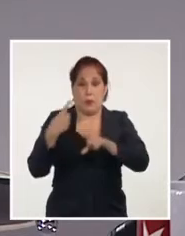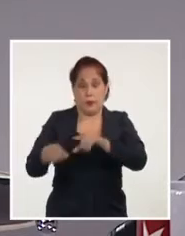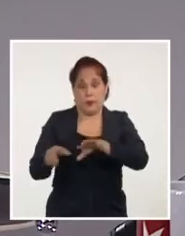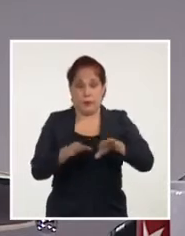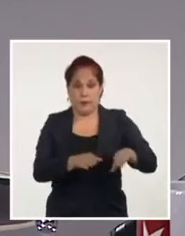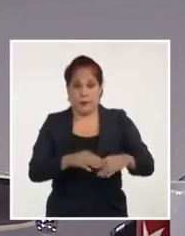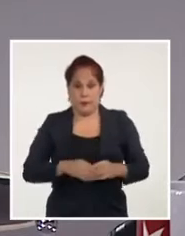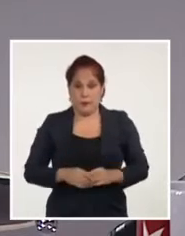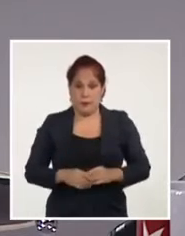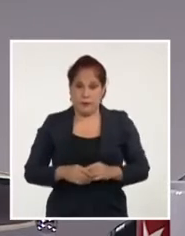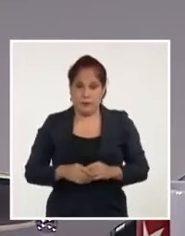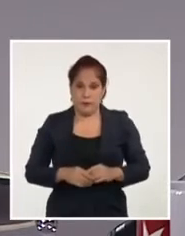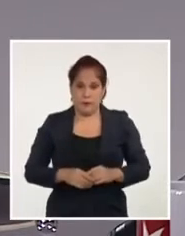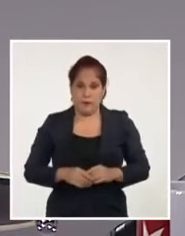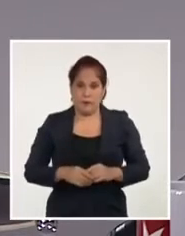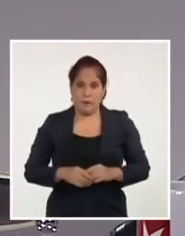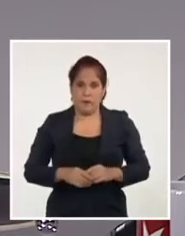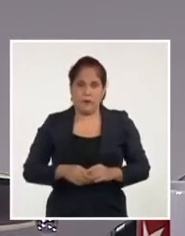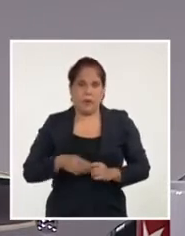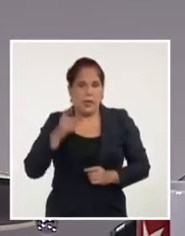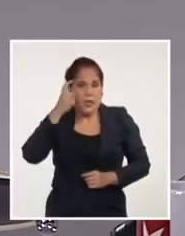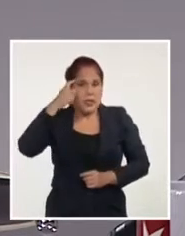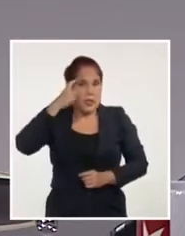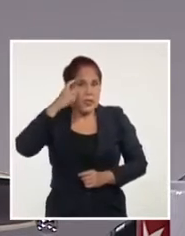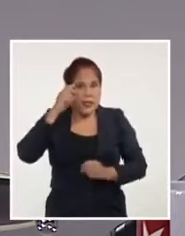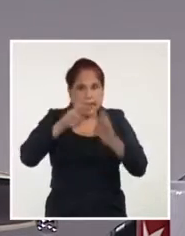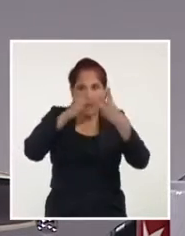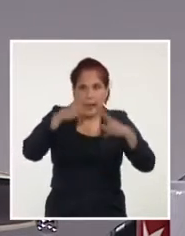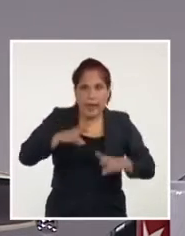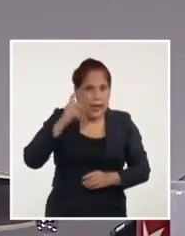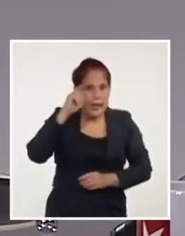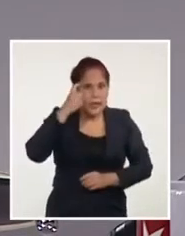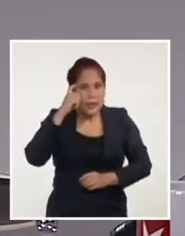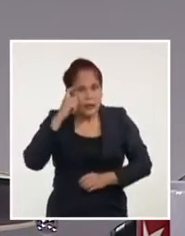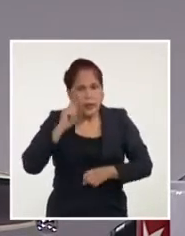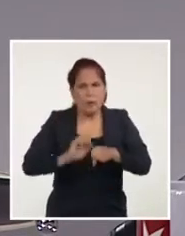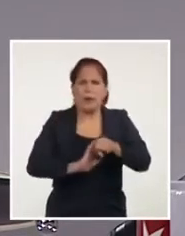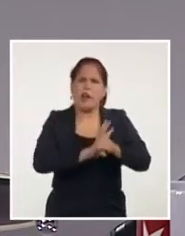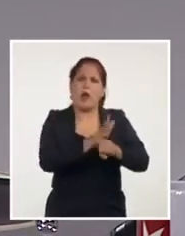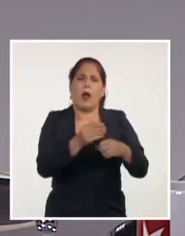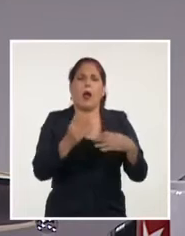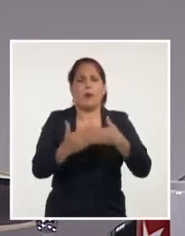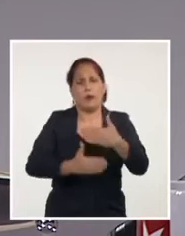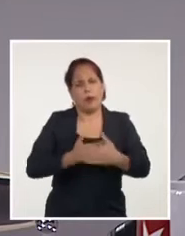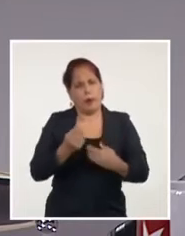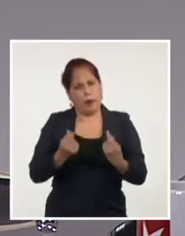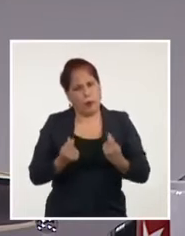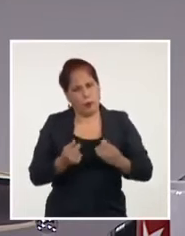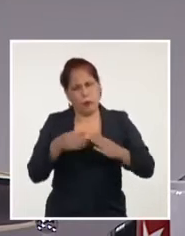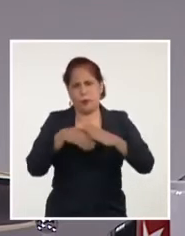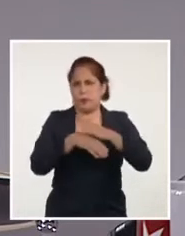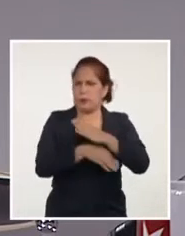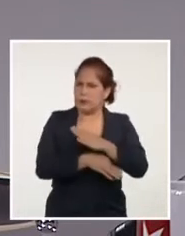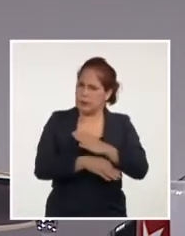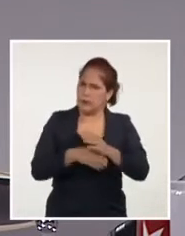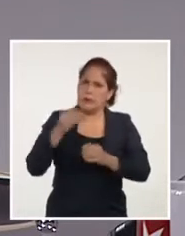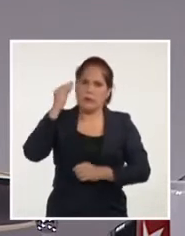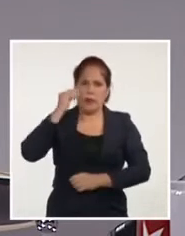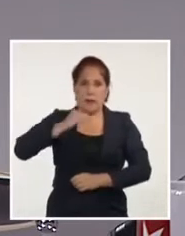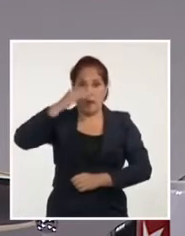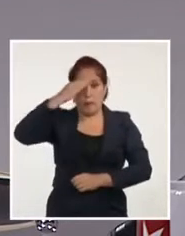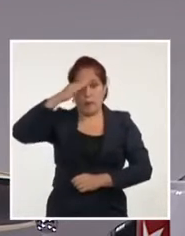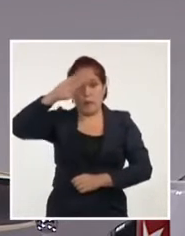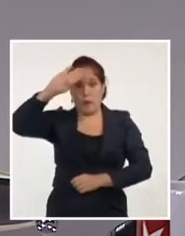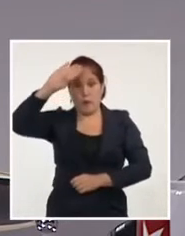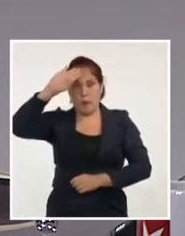que trata es de neurotizar a la gente, estás en una pandemia, tienes problemas económicos que se han agudizado, etcétera,